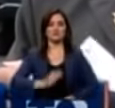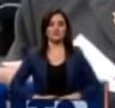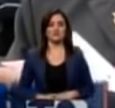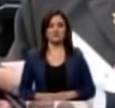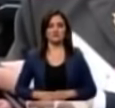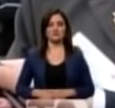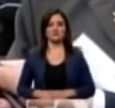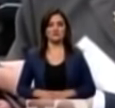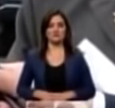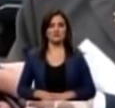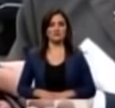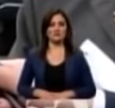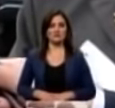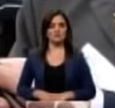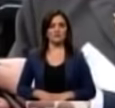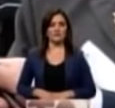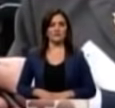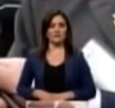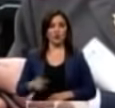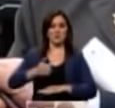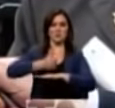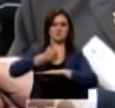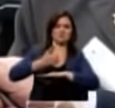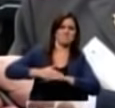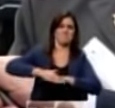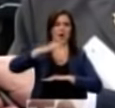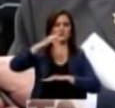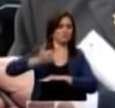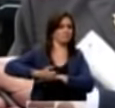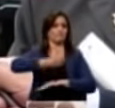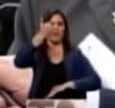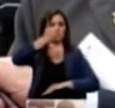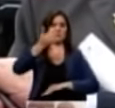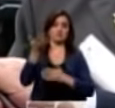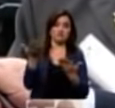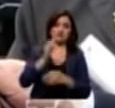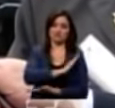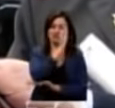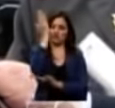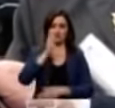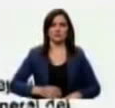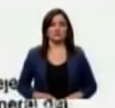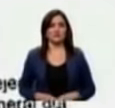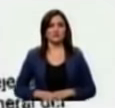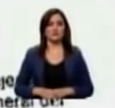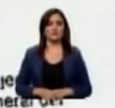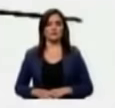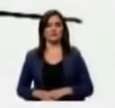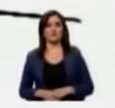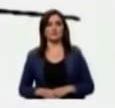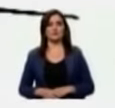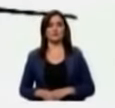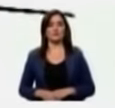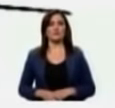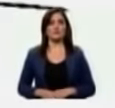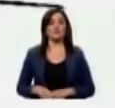a las elecciones. Usted es la autoridad máxima de Fuerzas Armadas, por lo tanto tenía que mantenerse neutral. Luis Castro, además